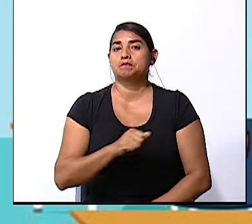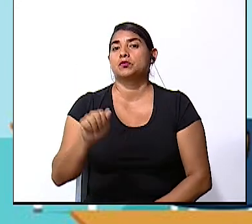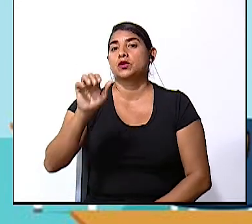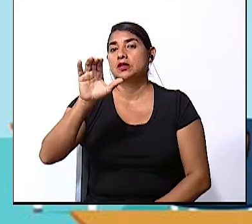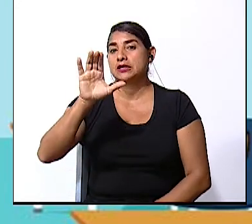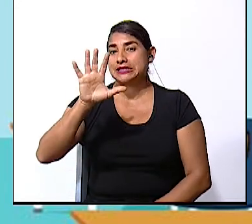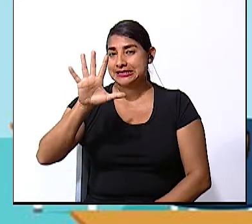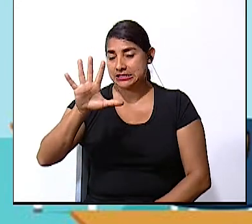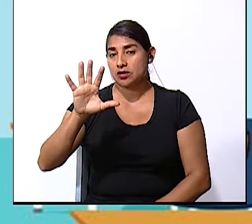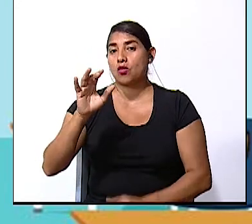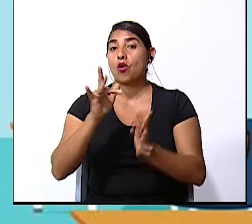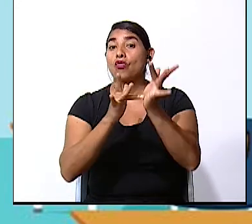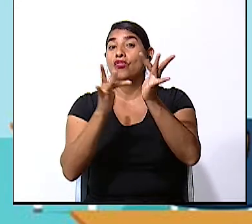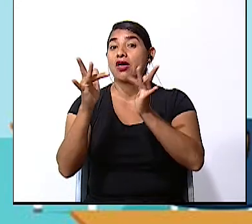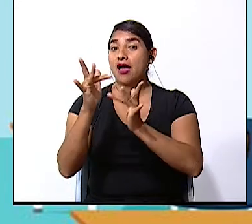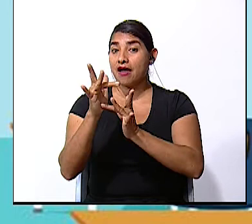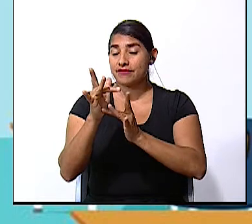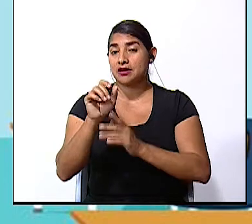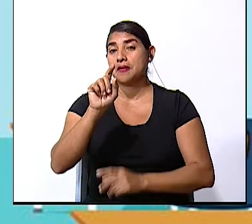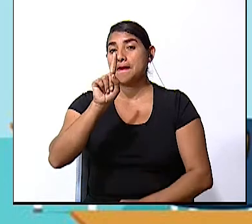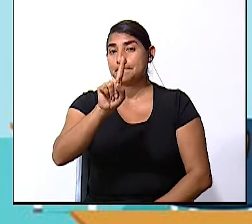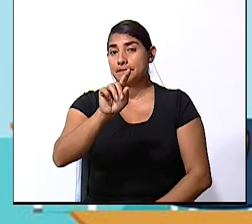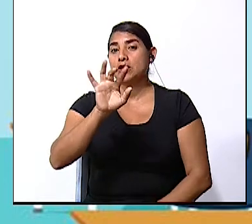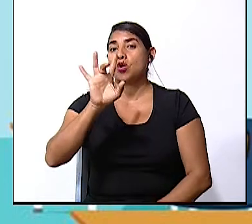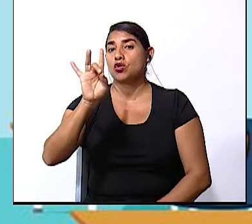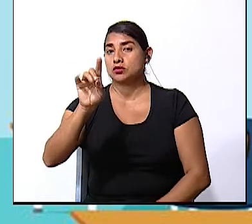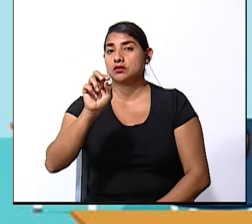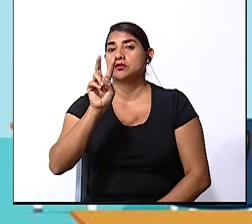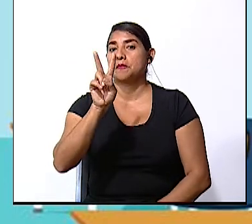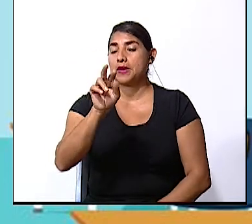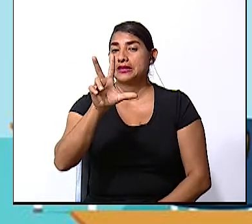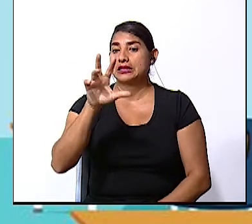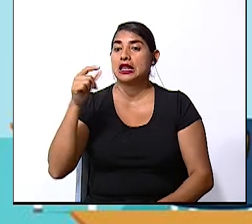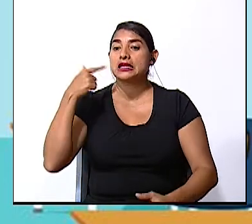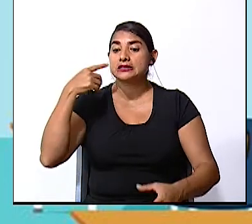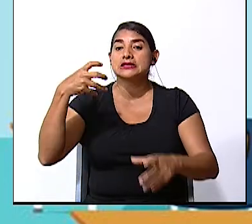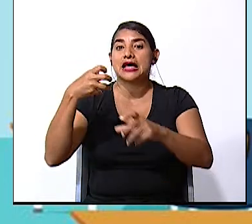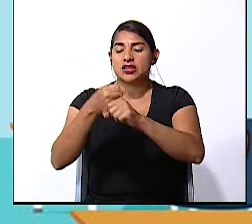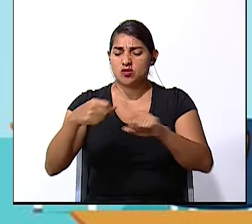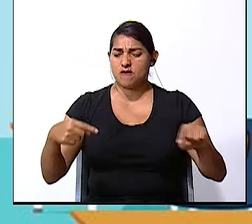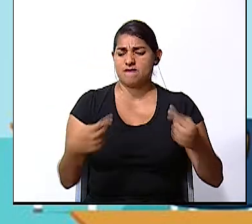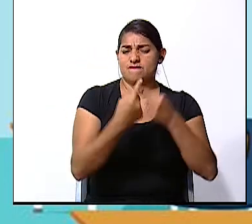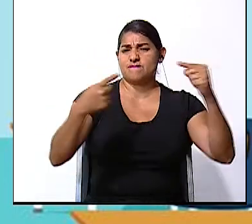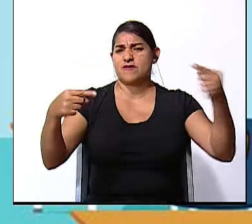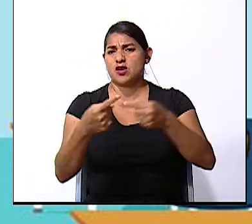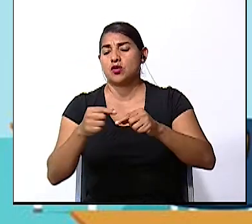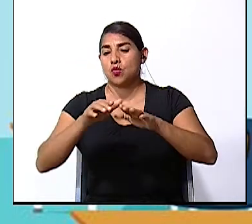abril, de 1823 fue que se dio el enfrentamiento en las lagunas de